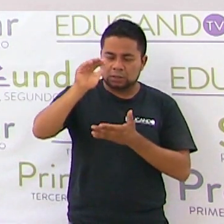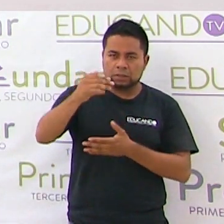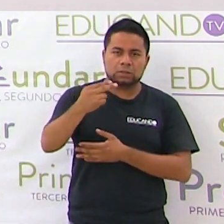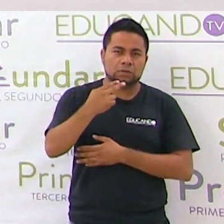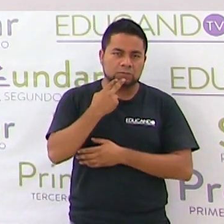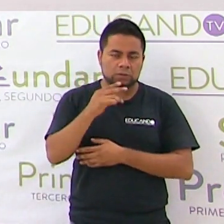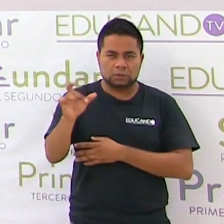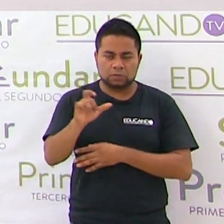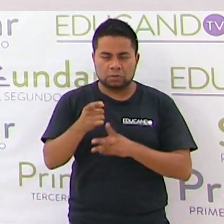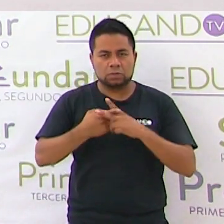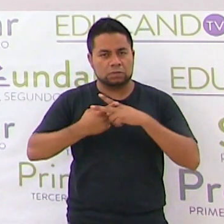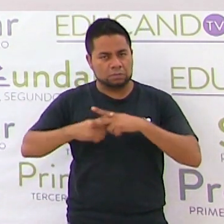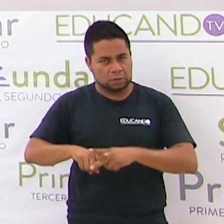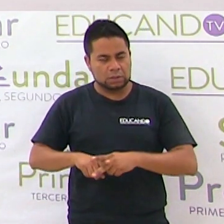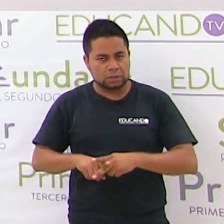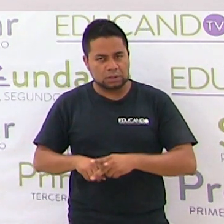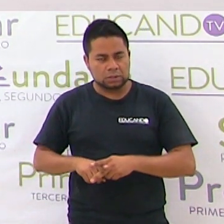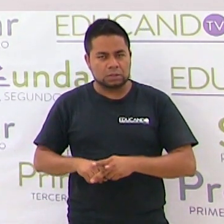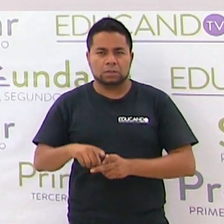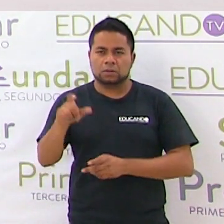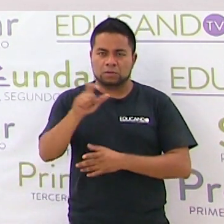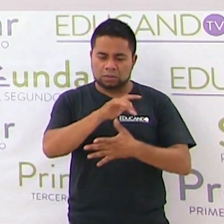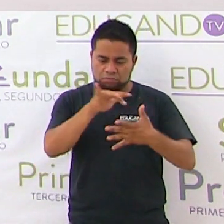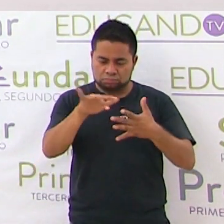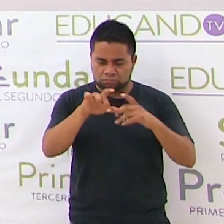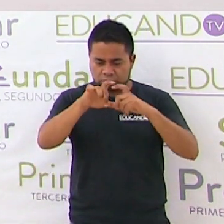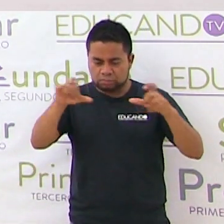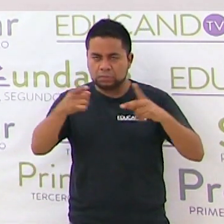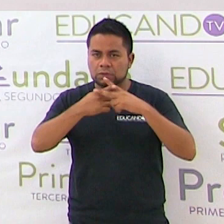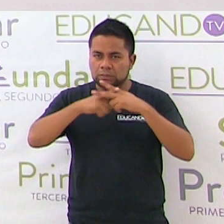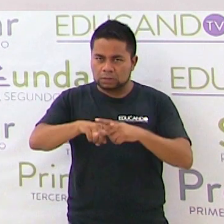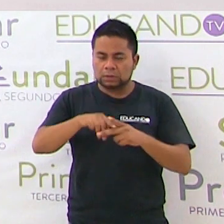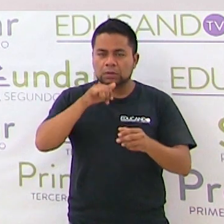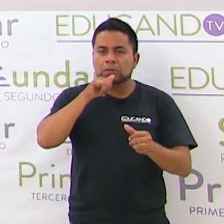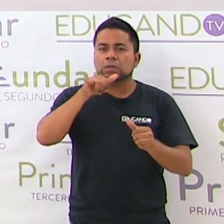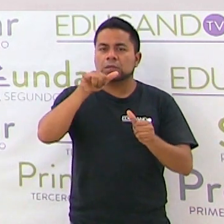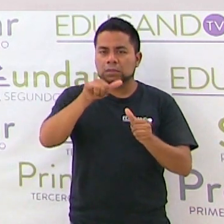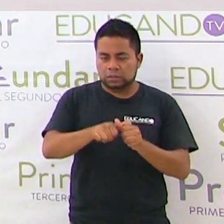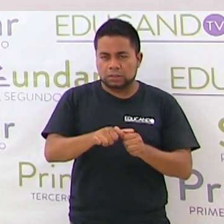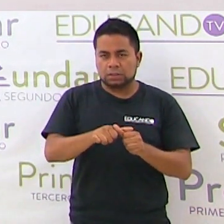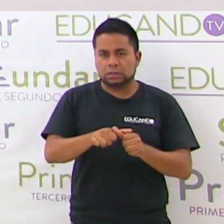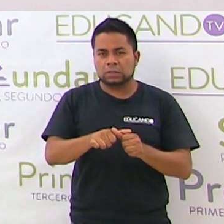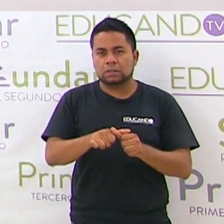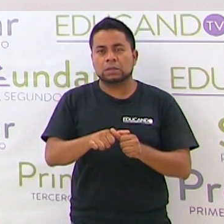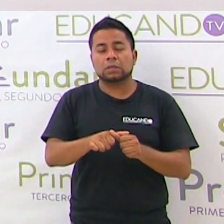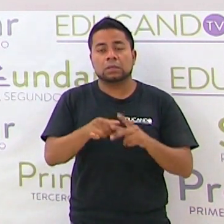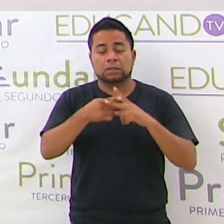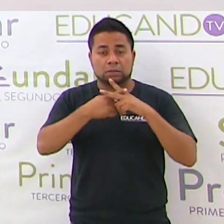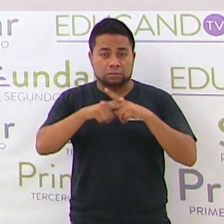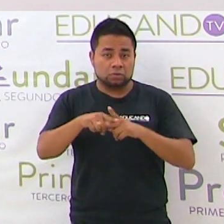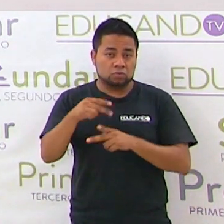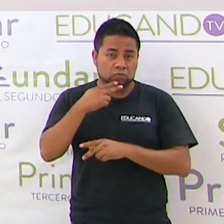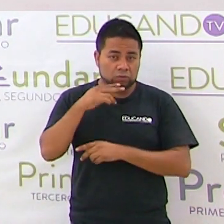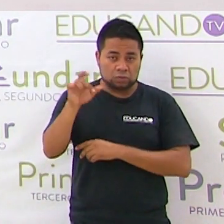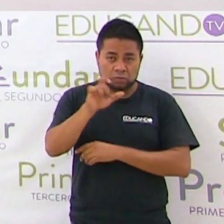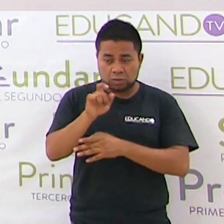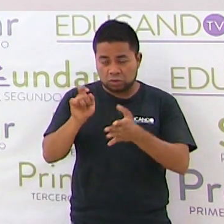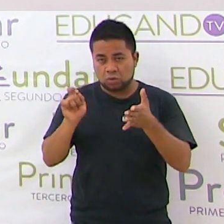al iniciar un párrafo. Las mayúsculas se utilizan después de